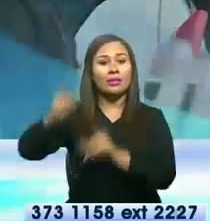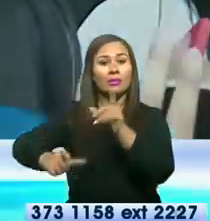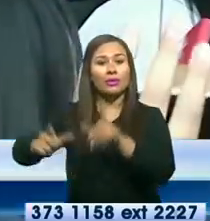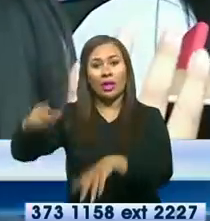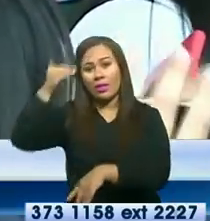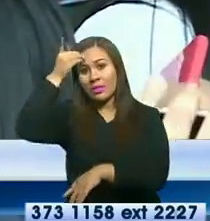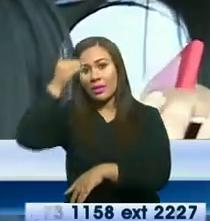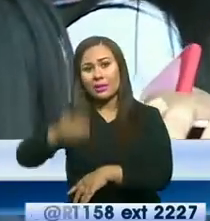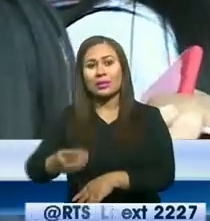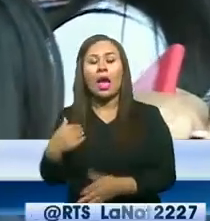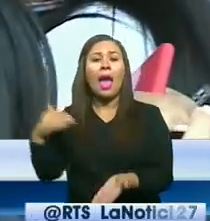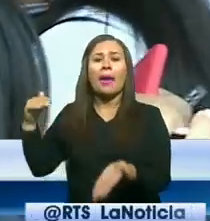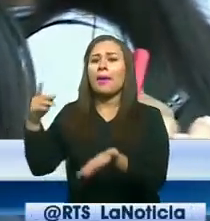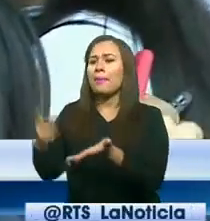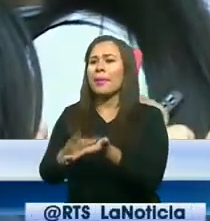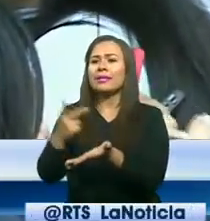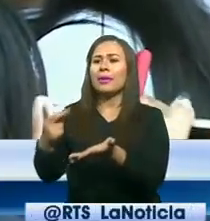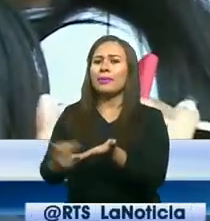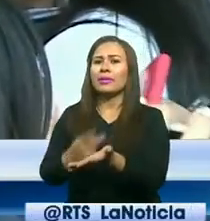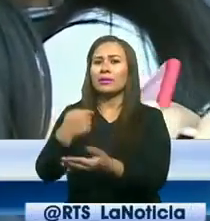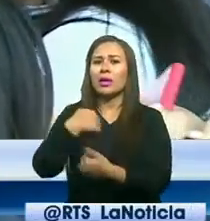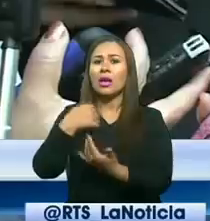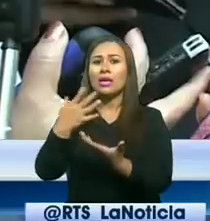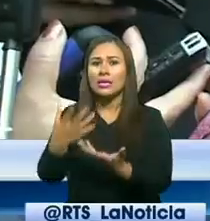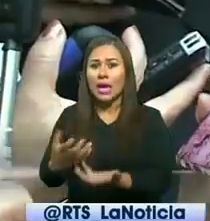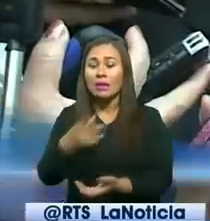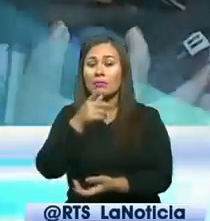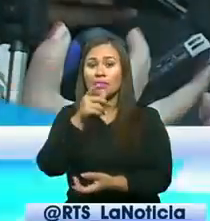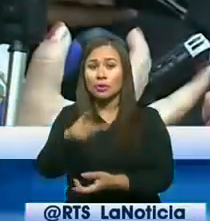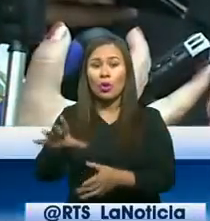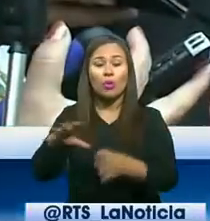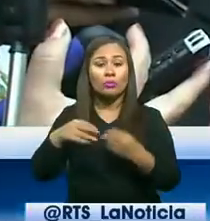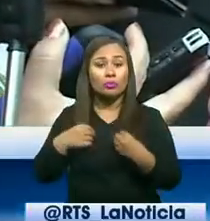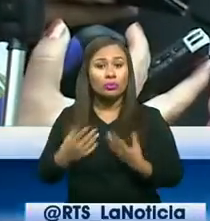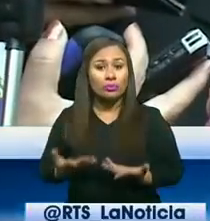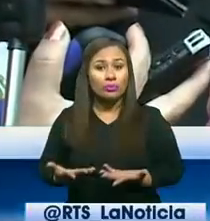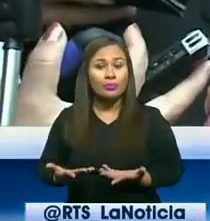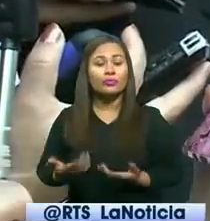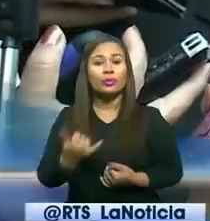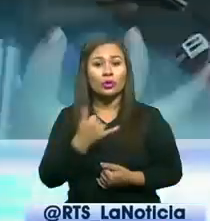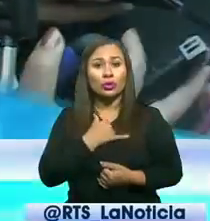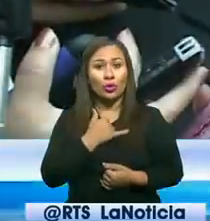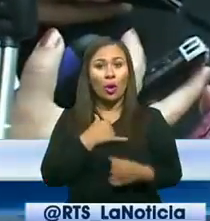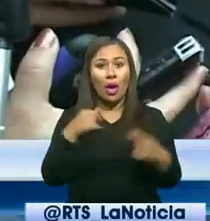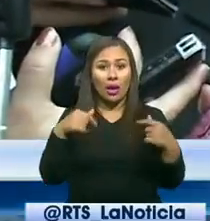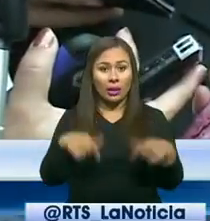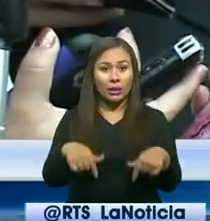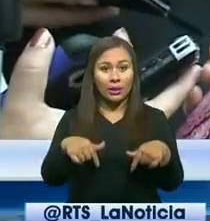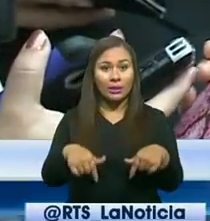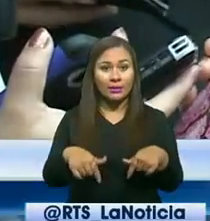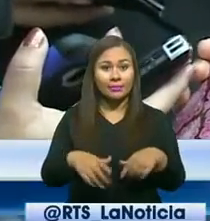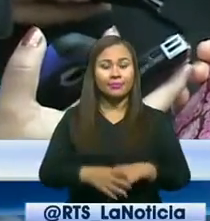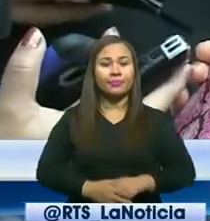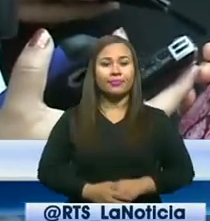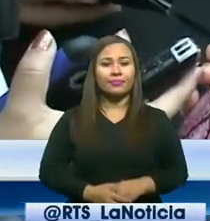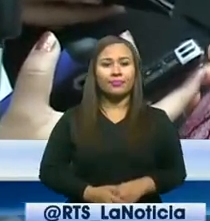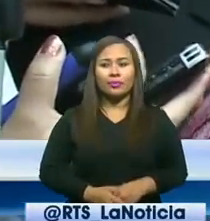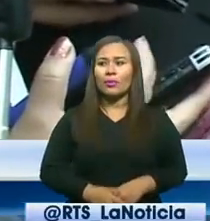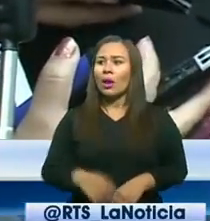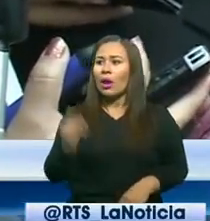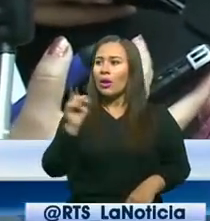veces que el pueblo crea esos mandatarios cumplen. Nosotros lo que estamos planteando acá es que no se